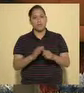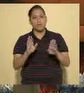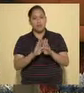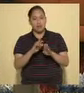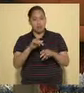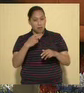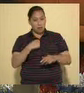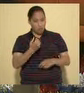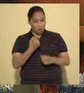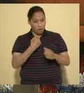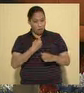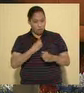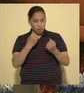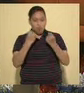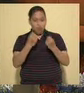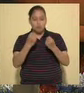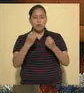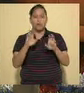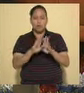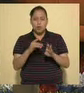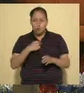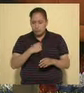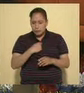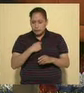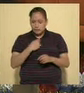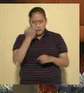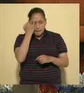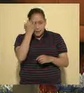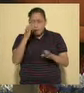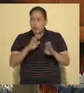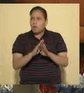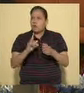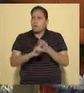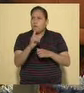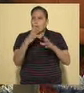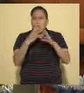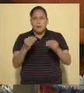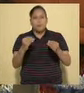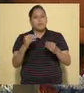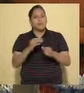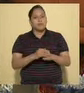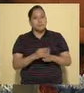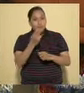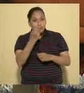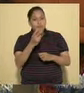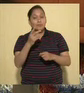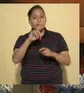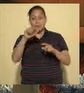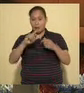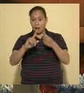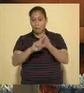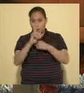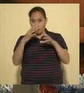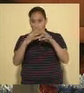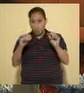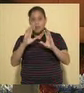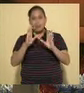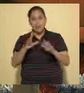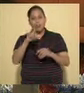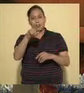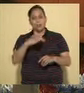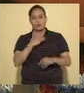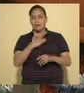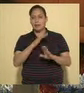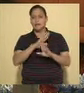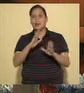nada. Correcto. Y la fortaleza te la va a dar crear la idea que soluciona el problema. Y cuando tengas la idea de solución, tu estado